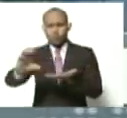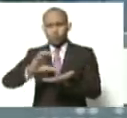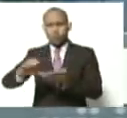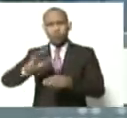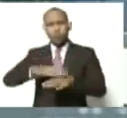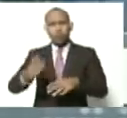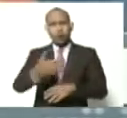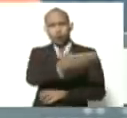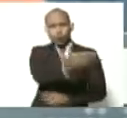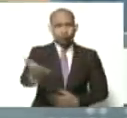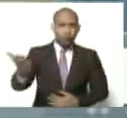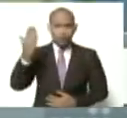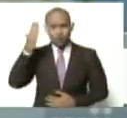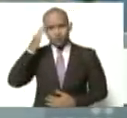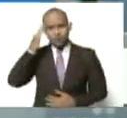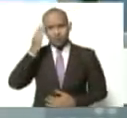que